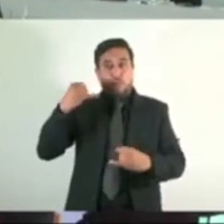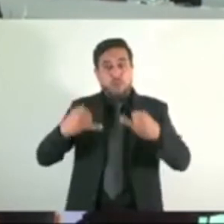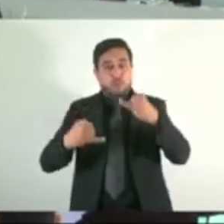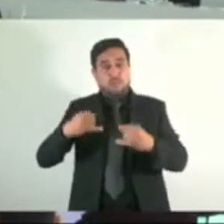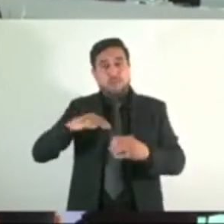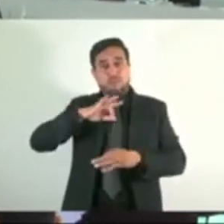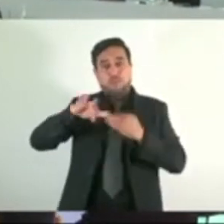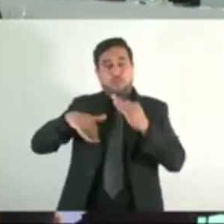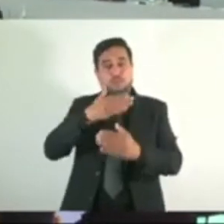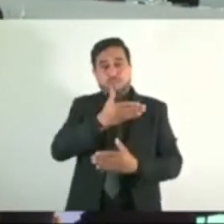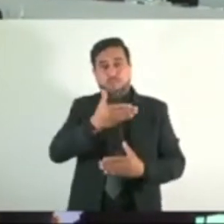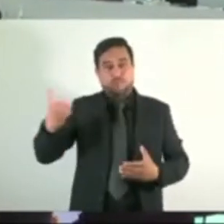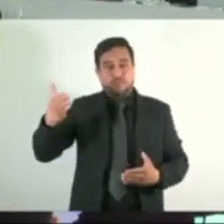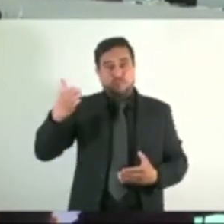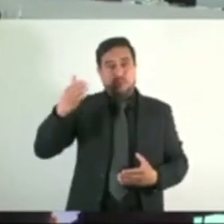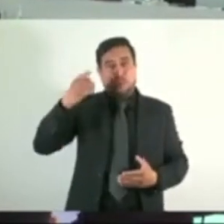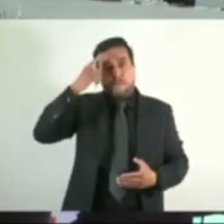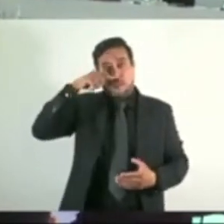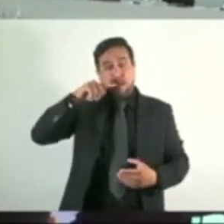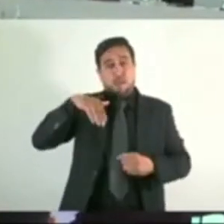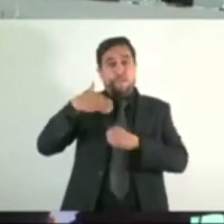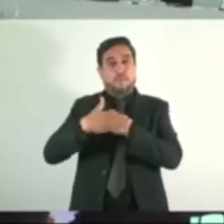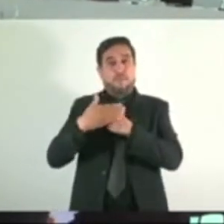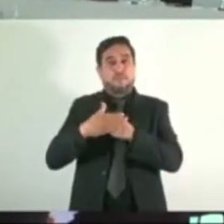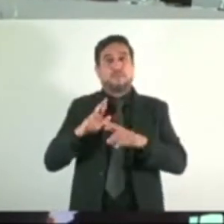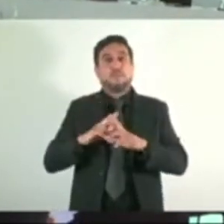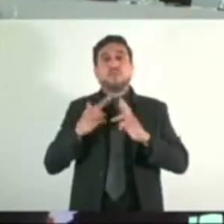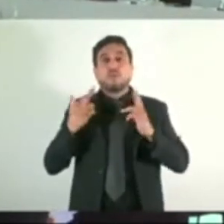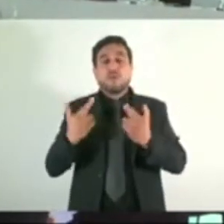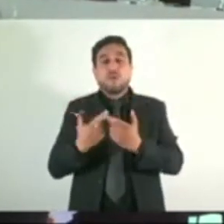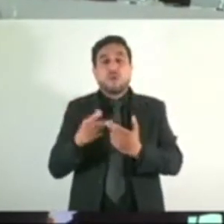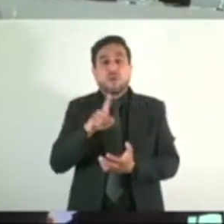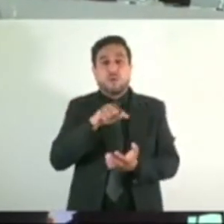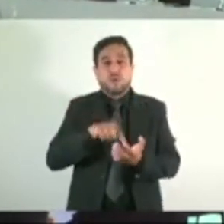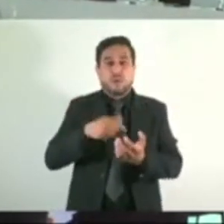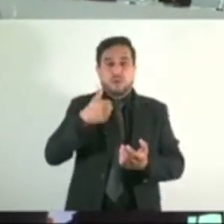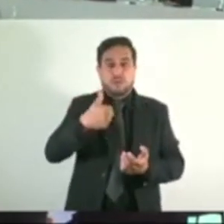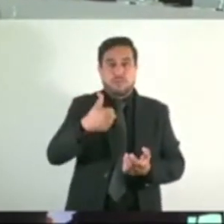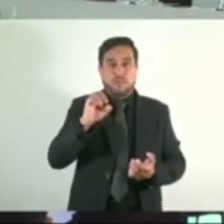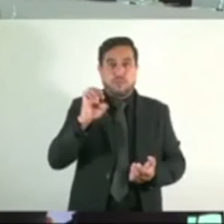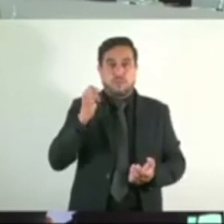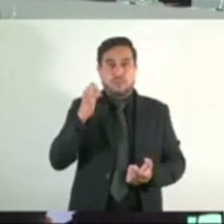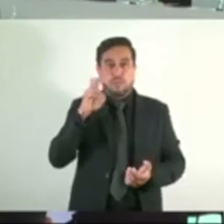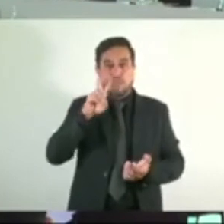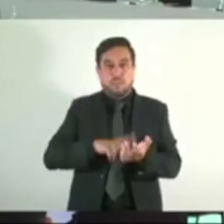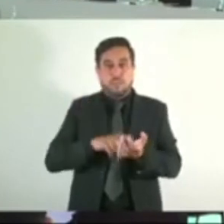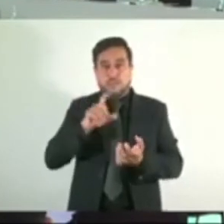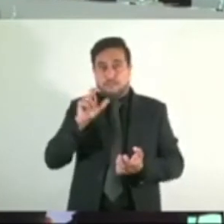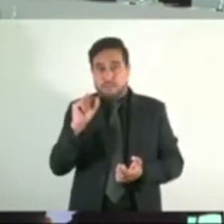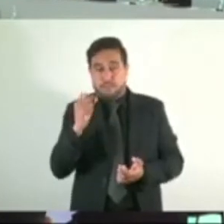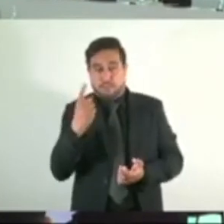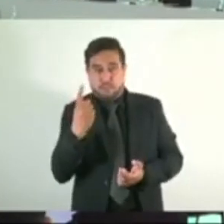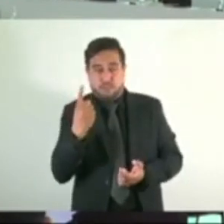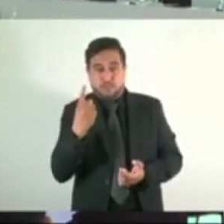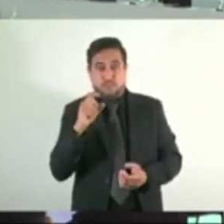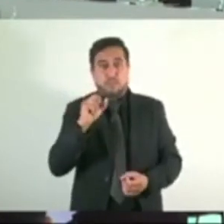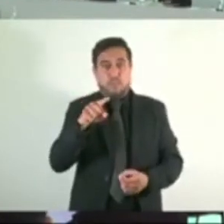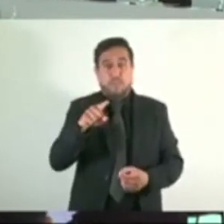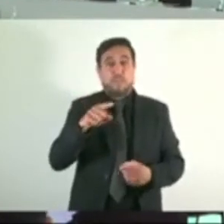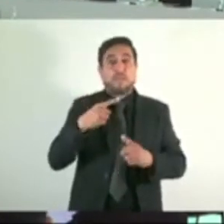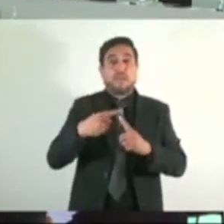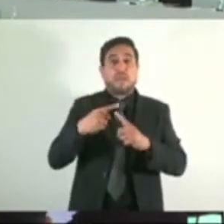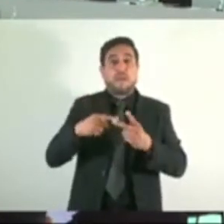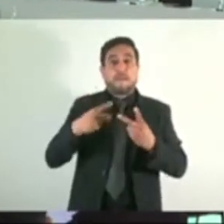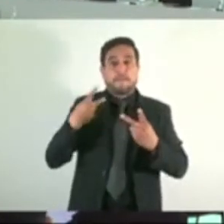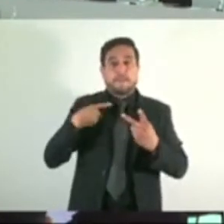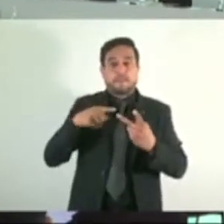de Justicia para la siguiente sesión, que tendrá verificativo el día 6 de enero del año 2021. De igual manera, se cita a la